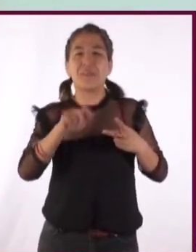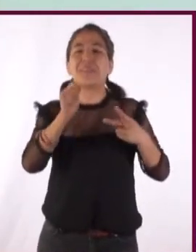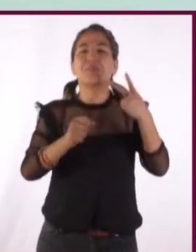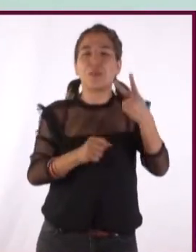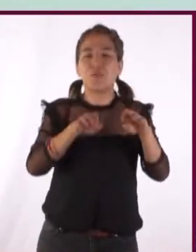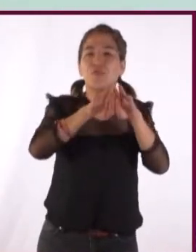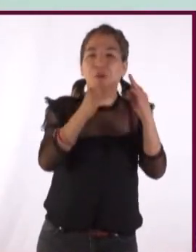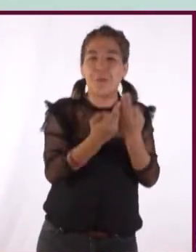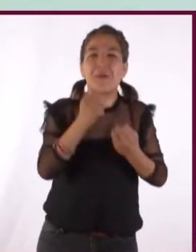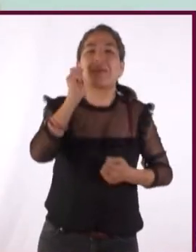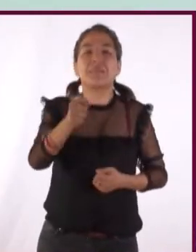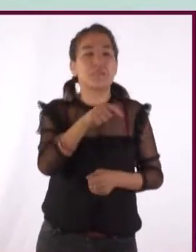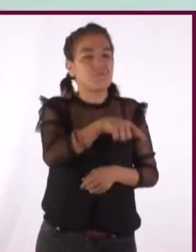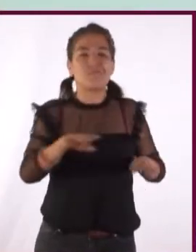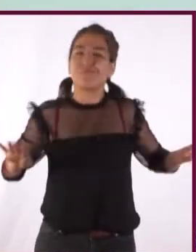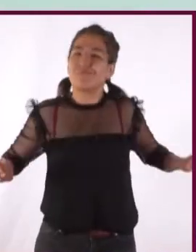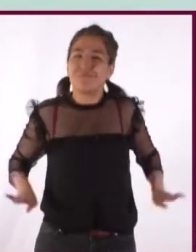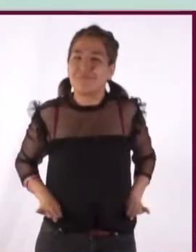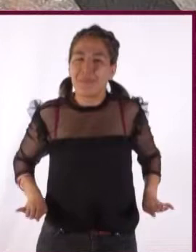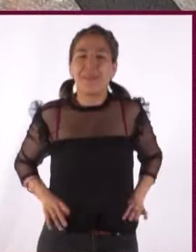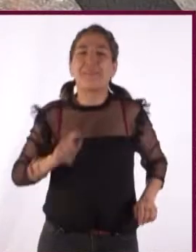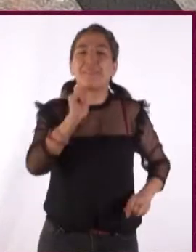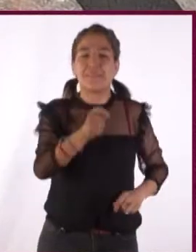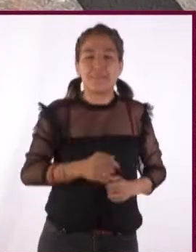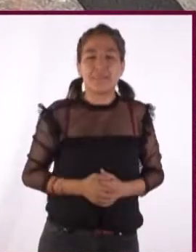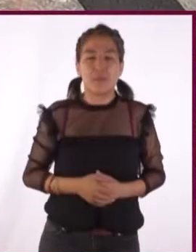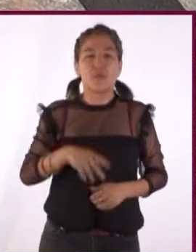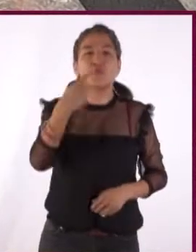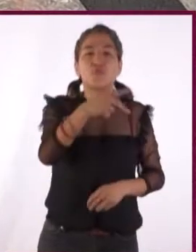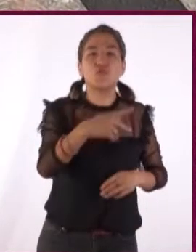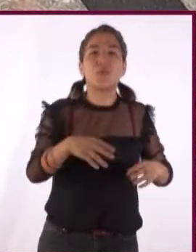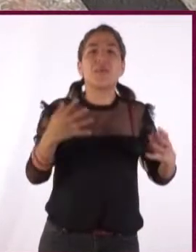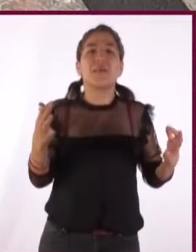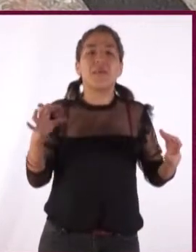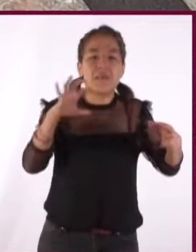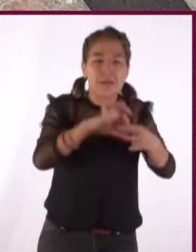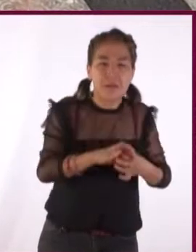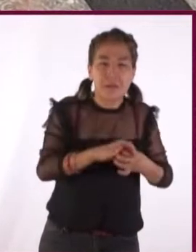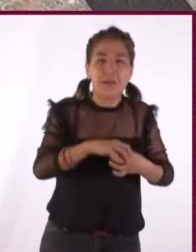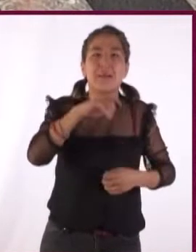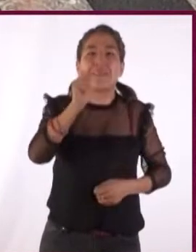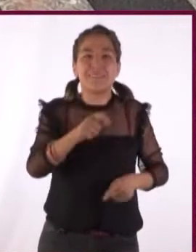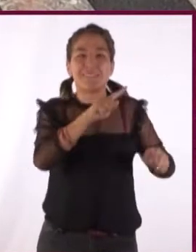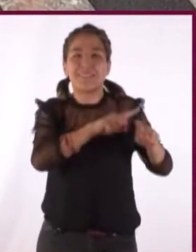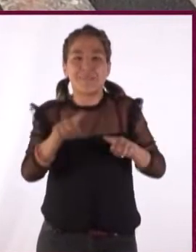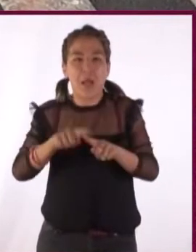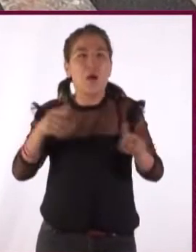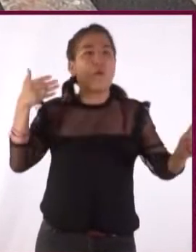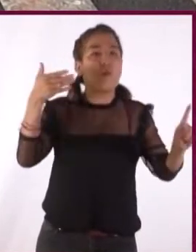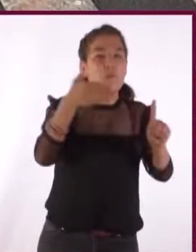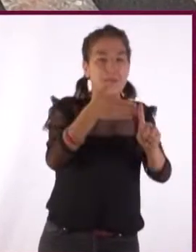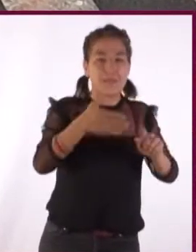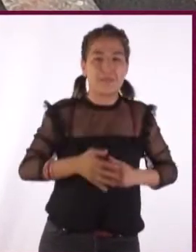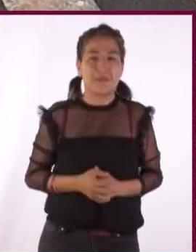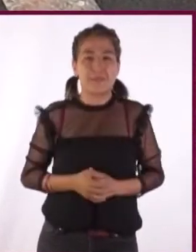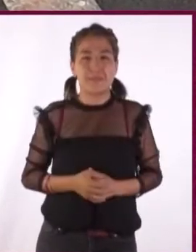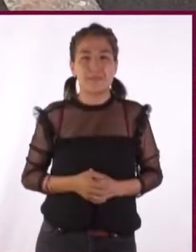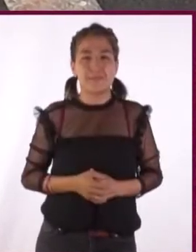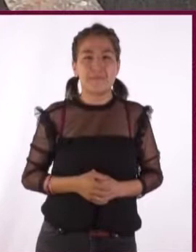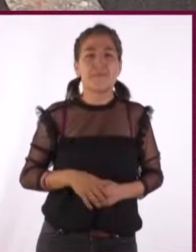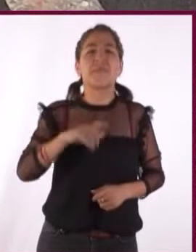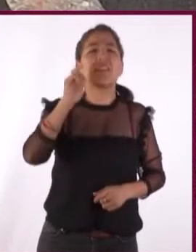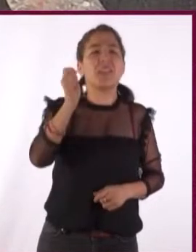sentidos que no corresponde a lo que es exactamente, ¿no? En términos de una realidad objetiva.